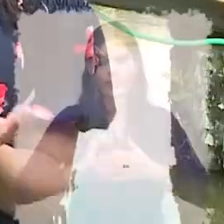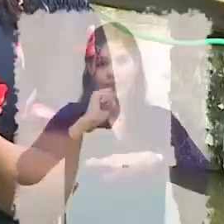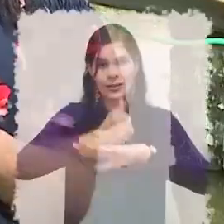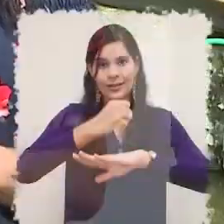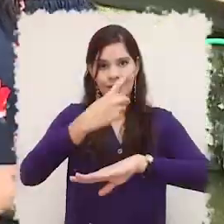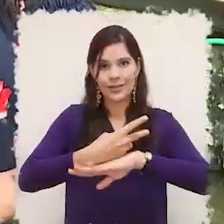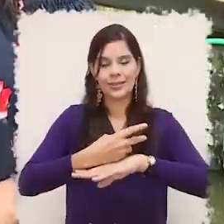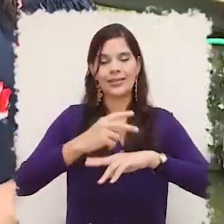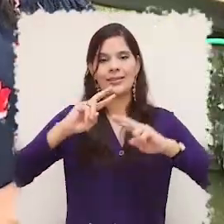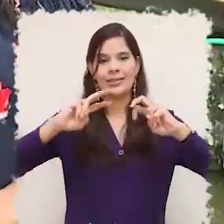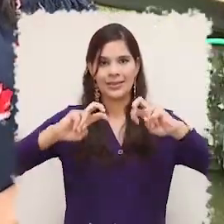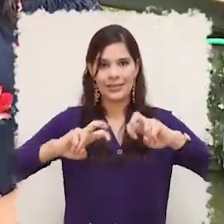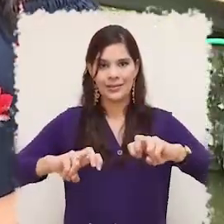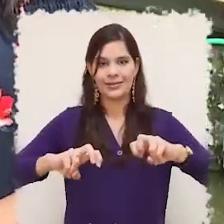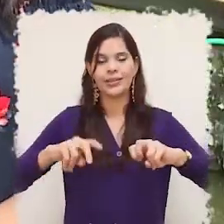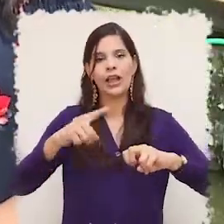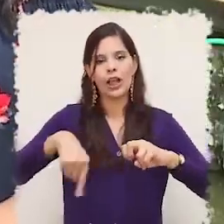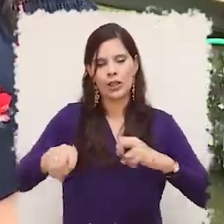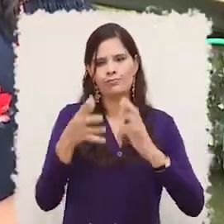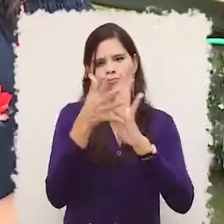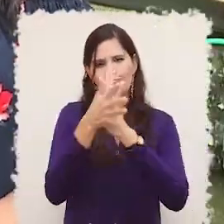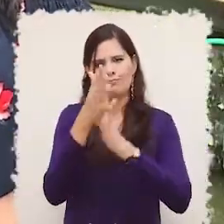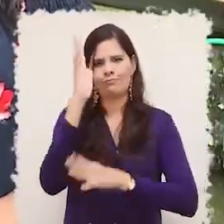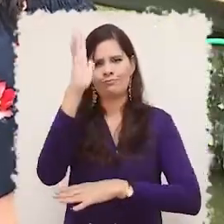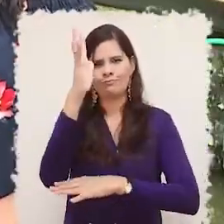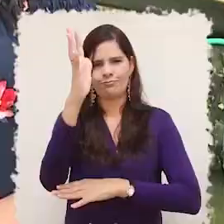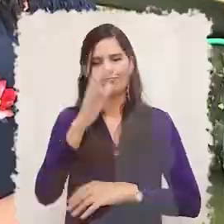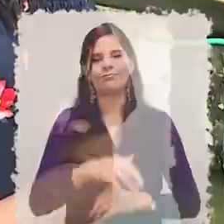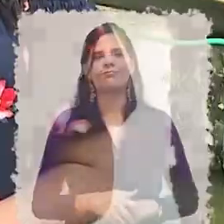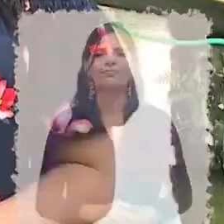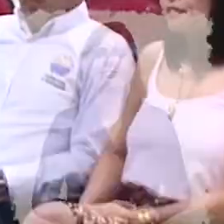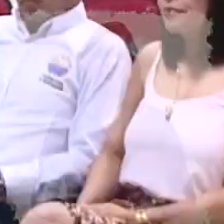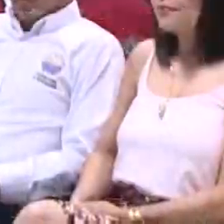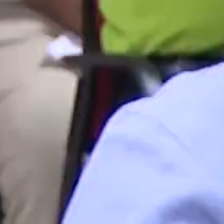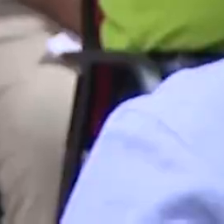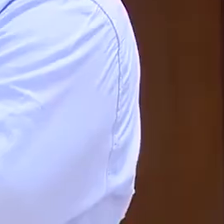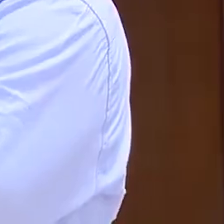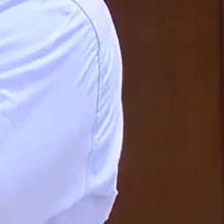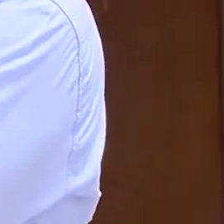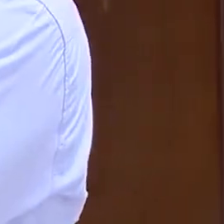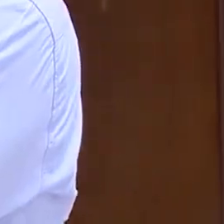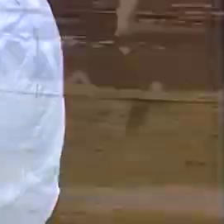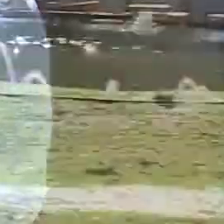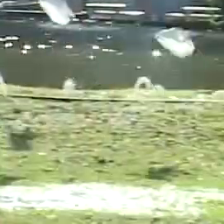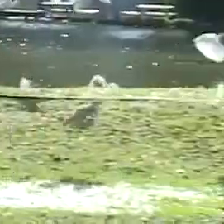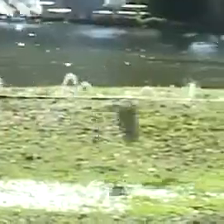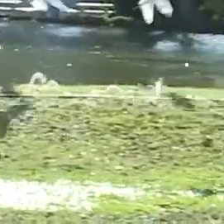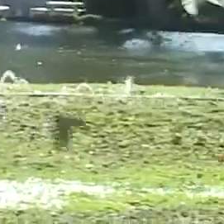La Vicerrectoría de Investigación llevó a cabo su rendición pública de cuentas.